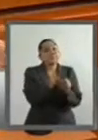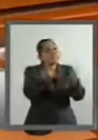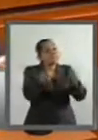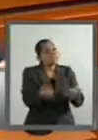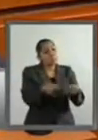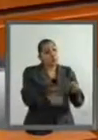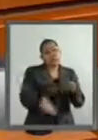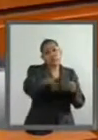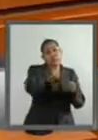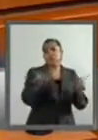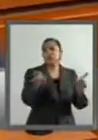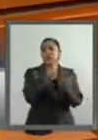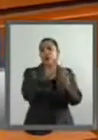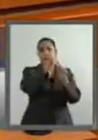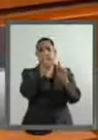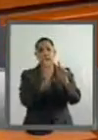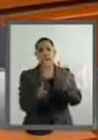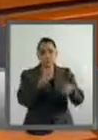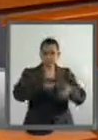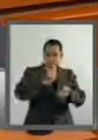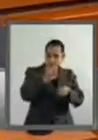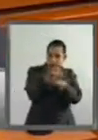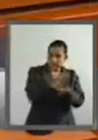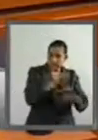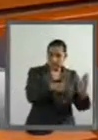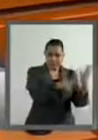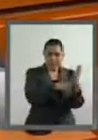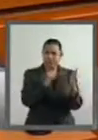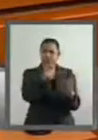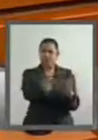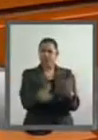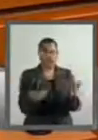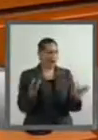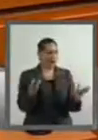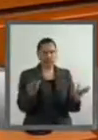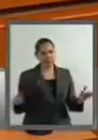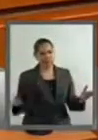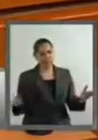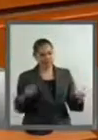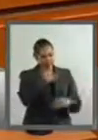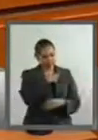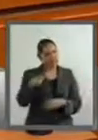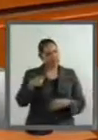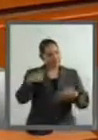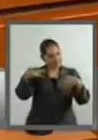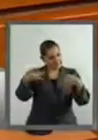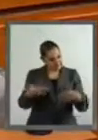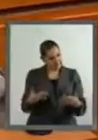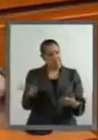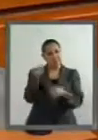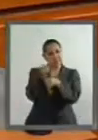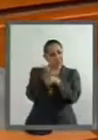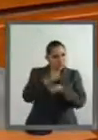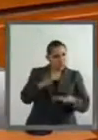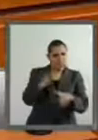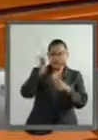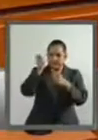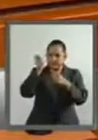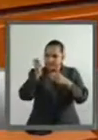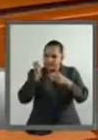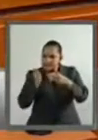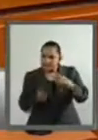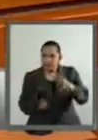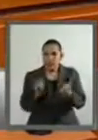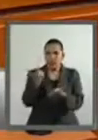dato, cuando no debe ser así. Debería profundizarse en versiones públicas de lo que se